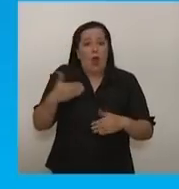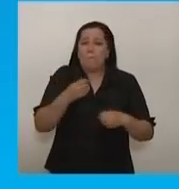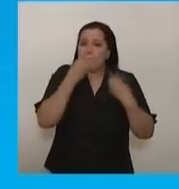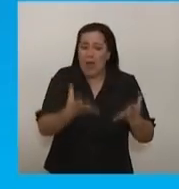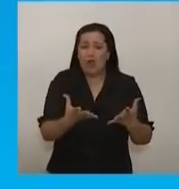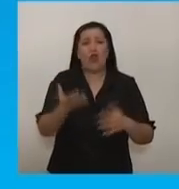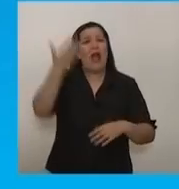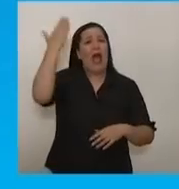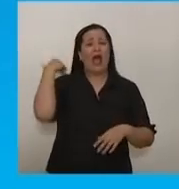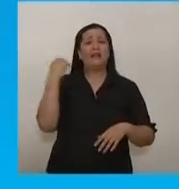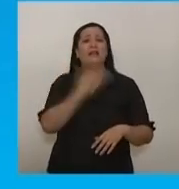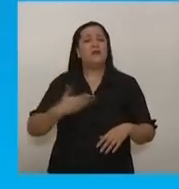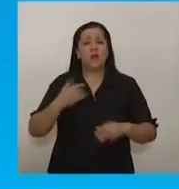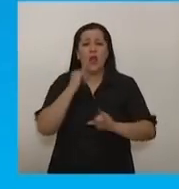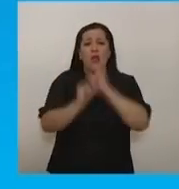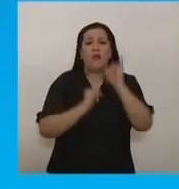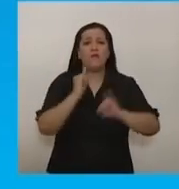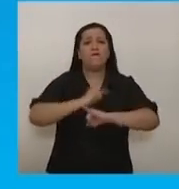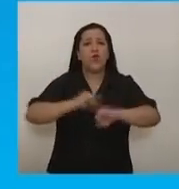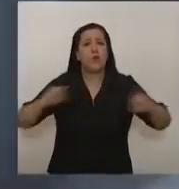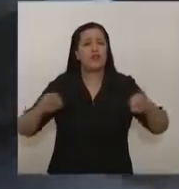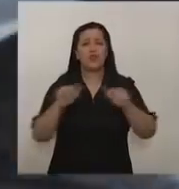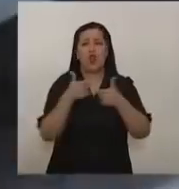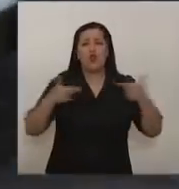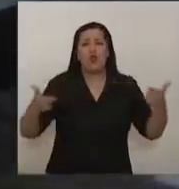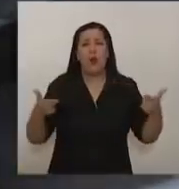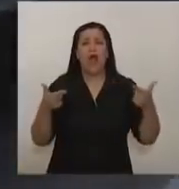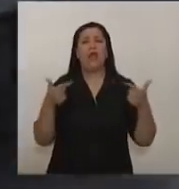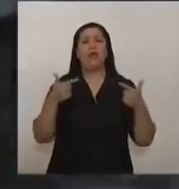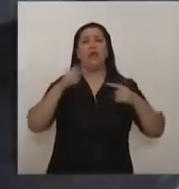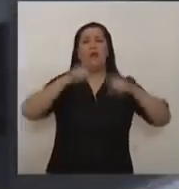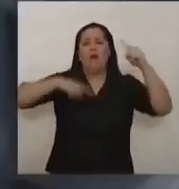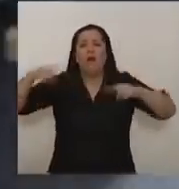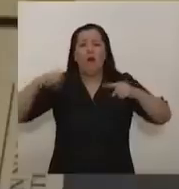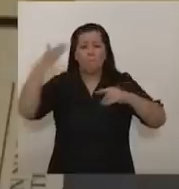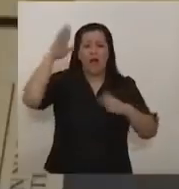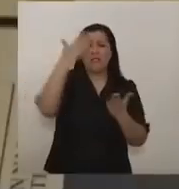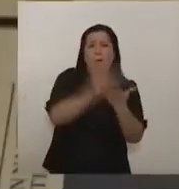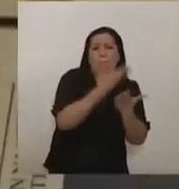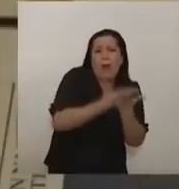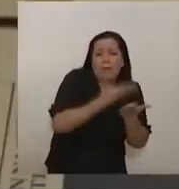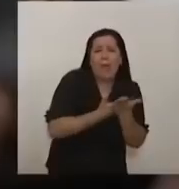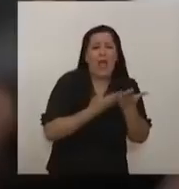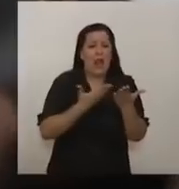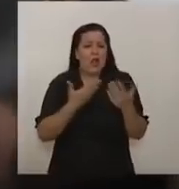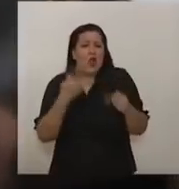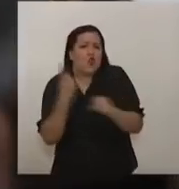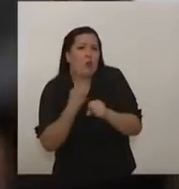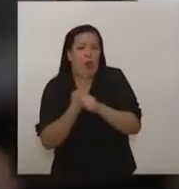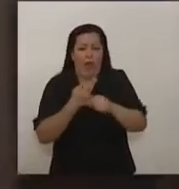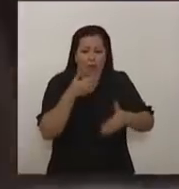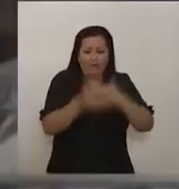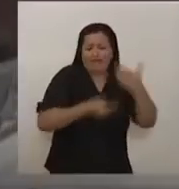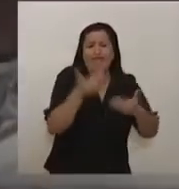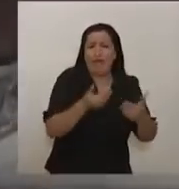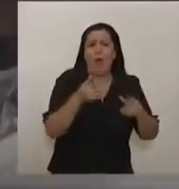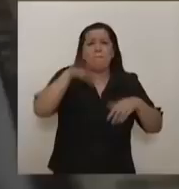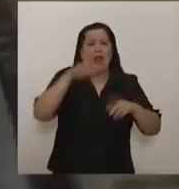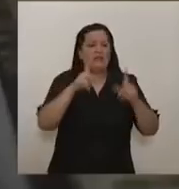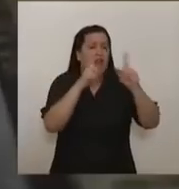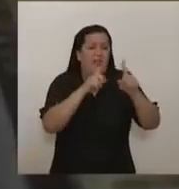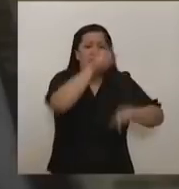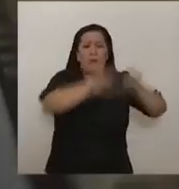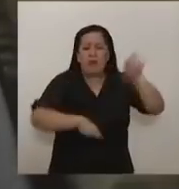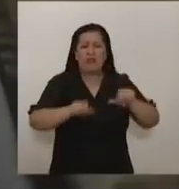llegamos encontramos un Estado sin información ni estadísticas, todo en papel, con poca capacidad de ejecución, que atendía mal